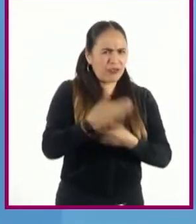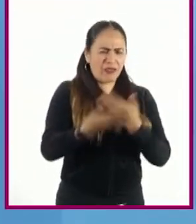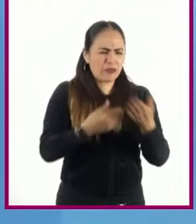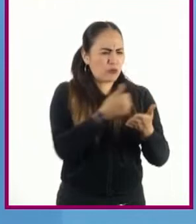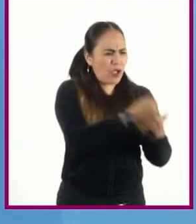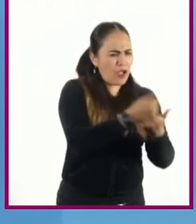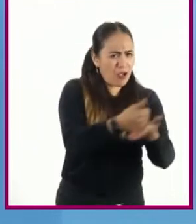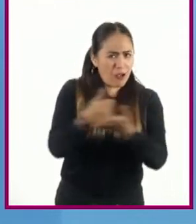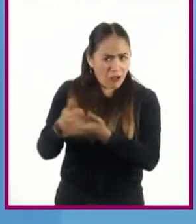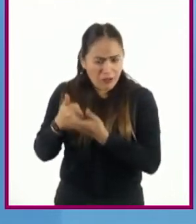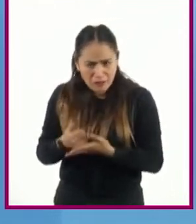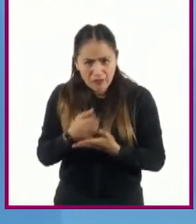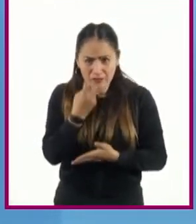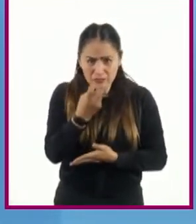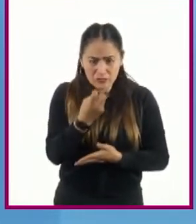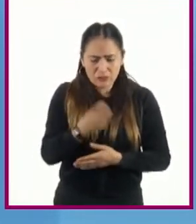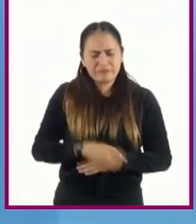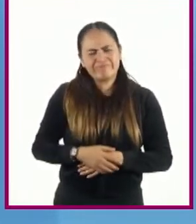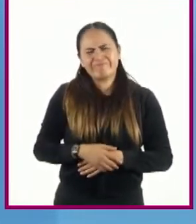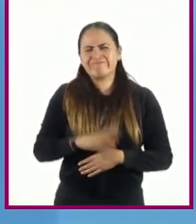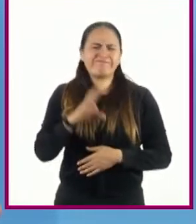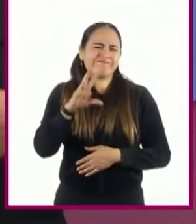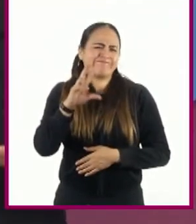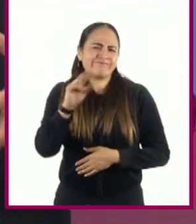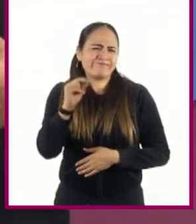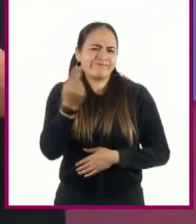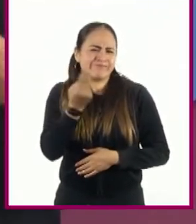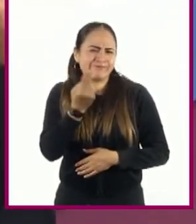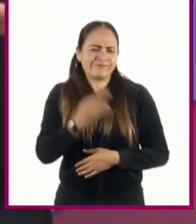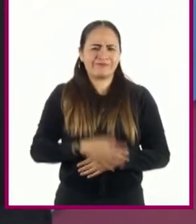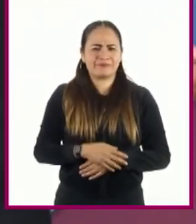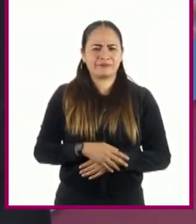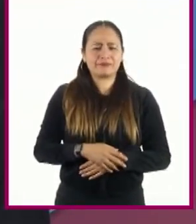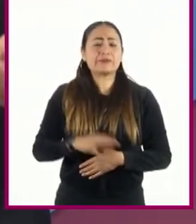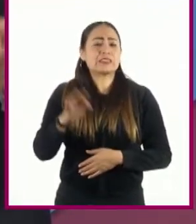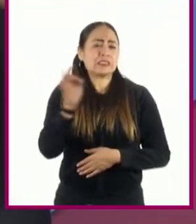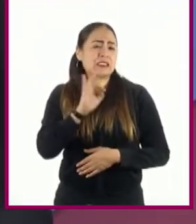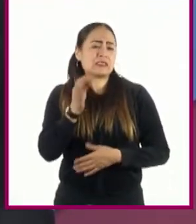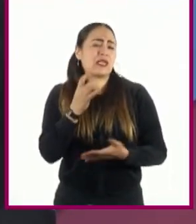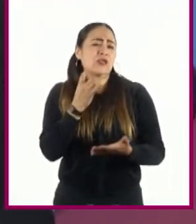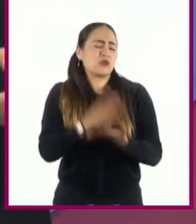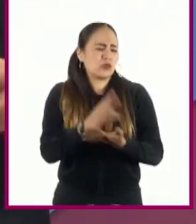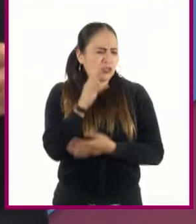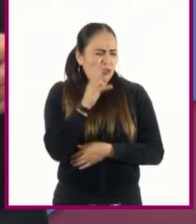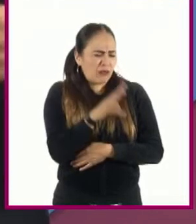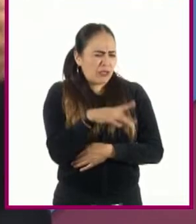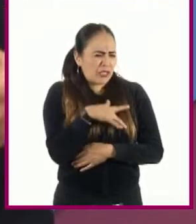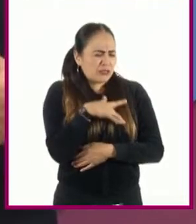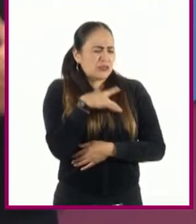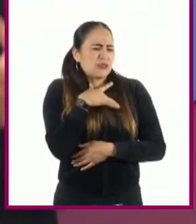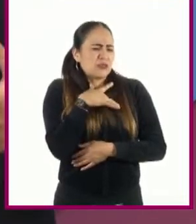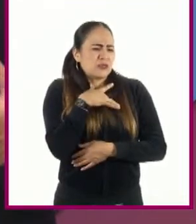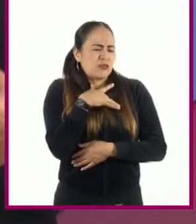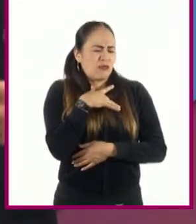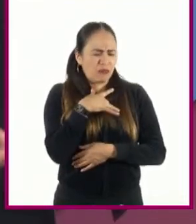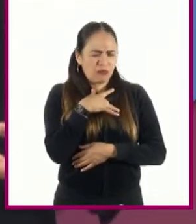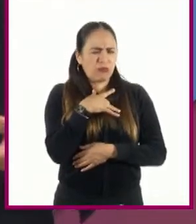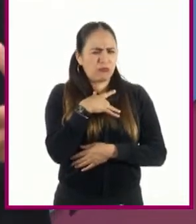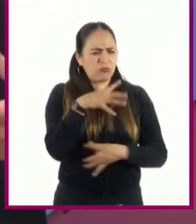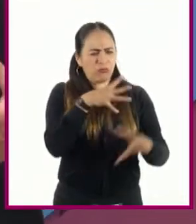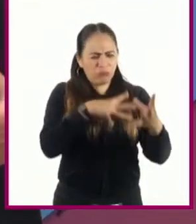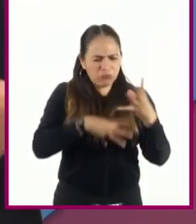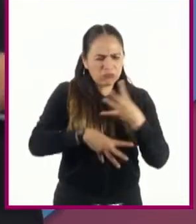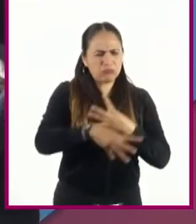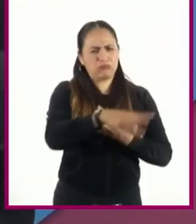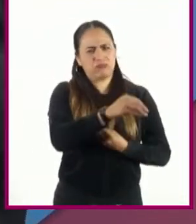no necesariamente. Podríamos quedarnos solo en entender o sentir lo que les pasa a las y los